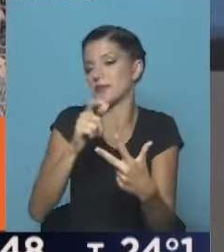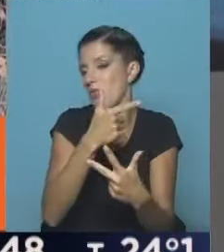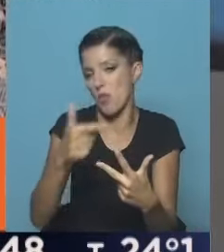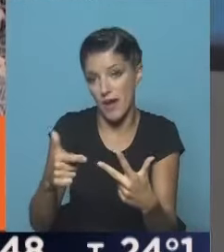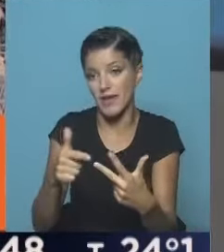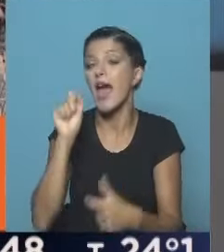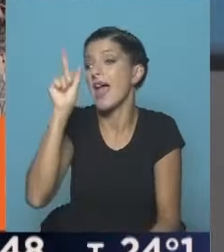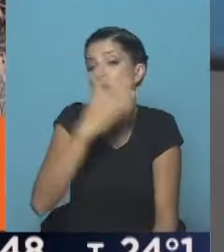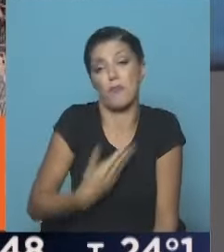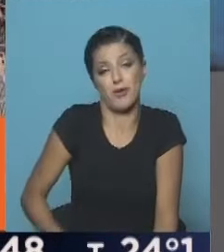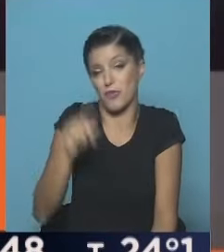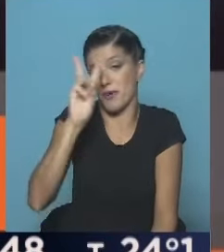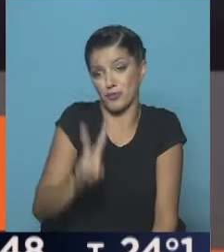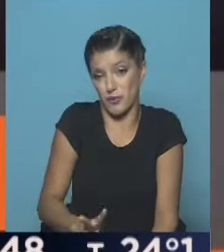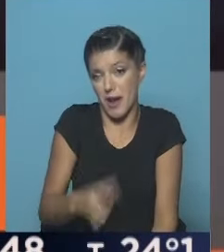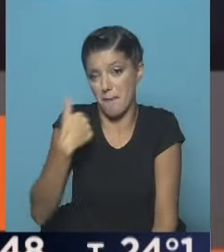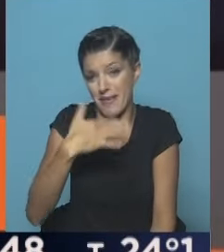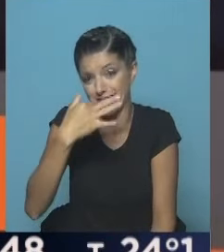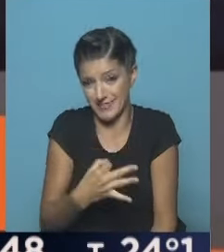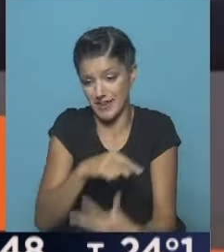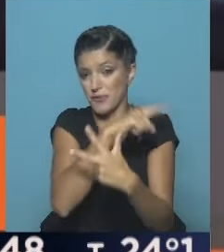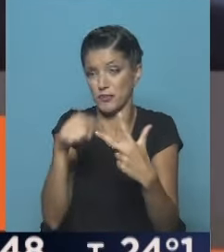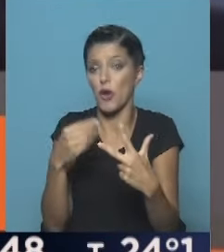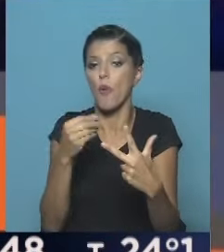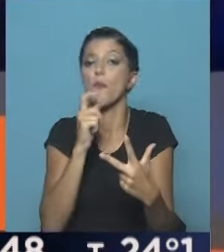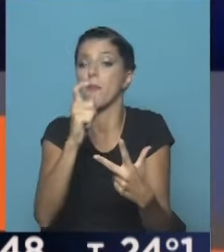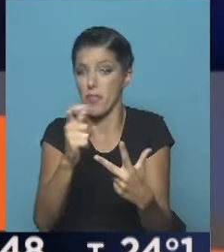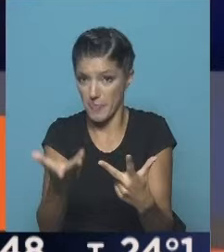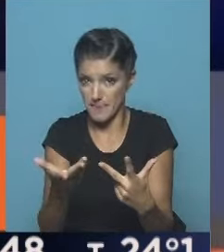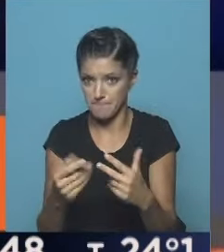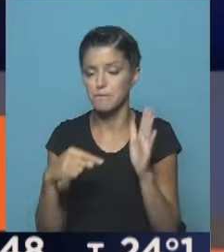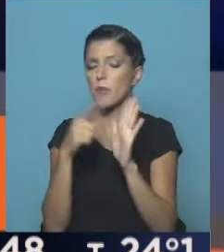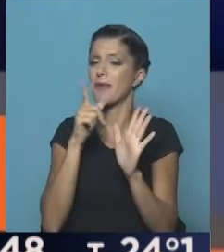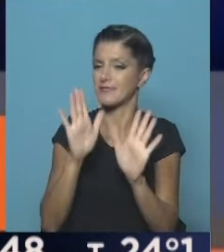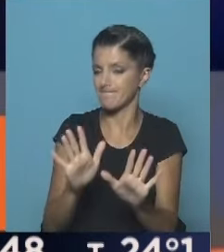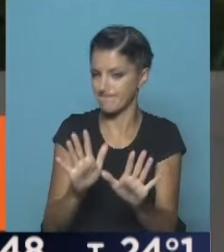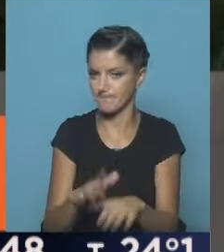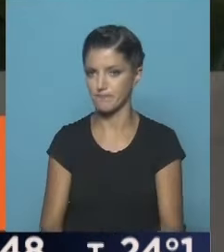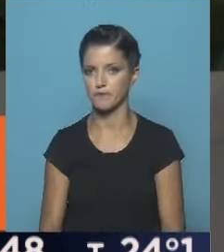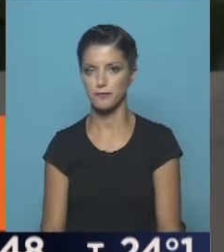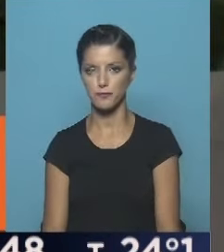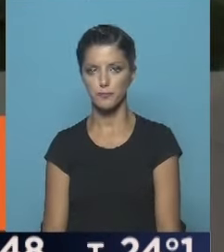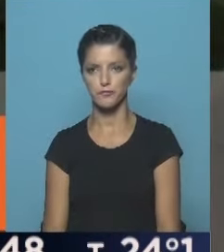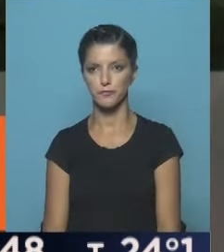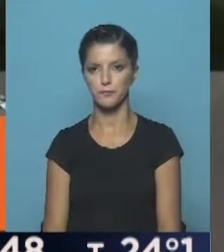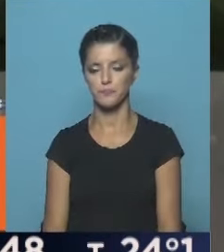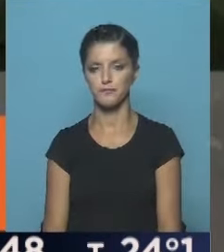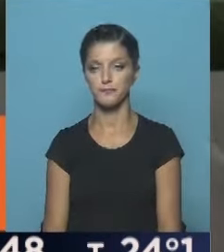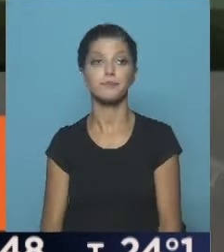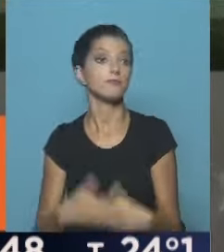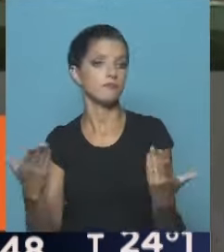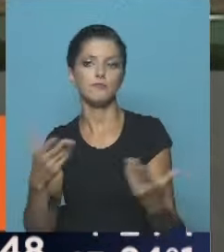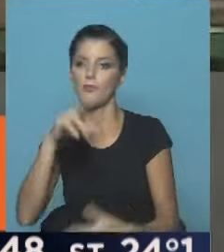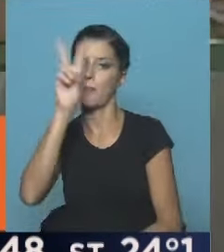gobierno venezolano. Pero creo que por ahí va un poco el planteamiento, ¿no? Bueno, de hecho, Venezuela perdió el derecho de